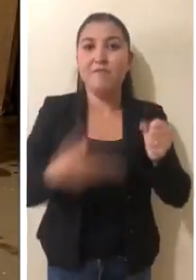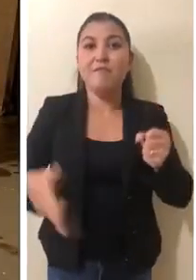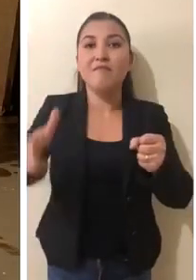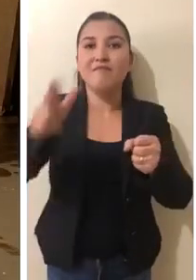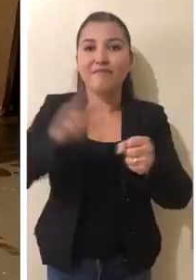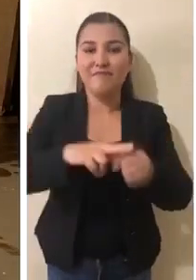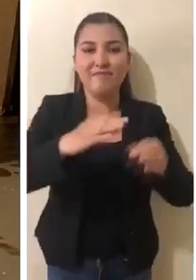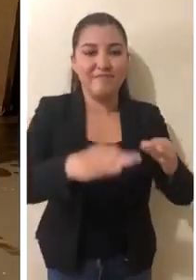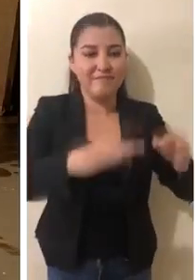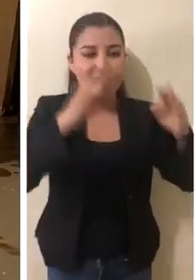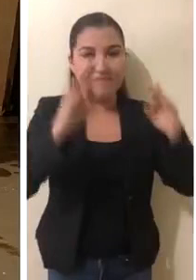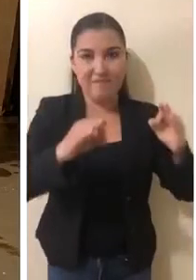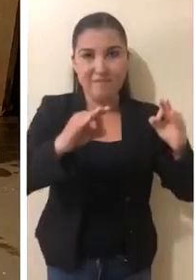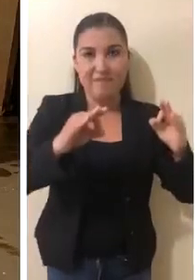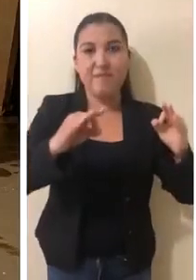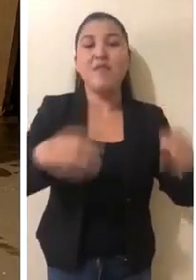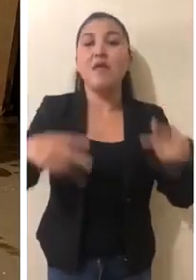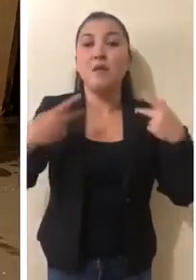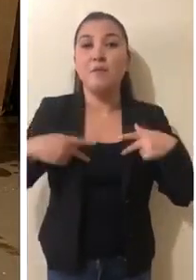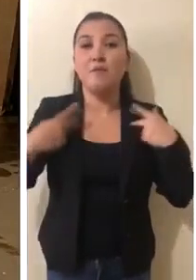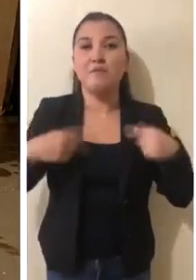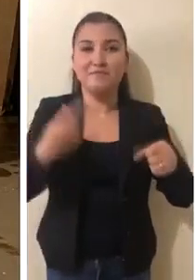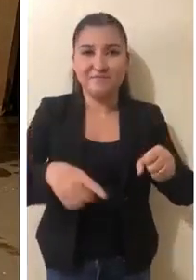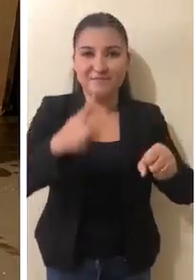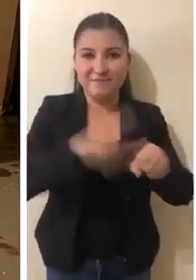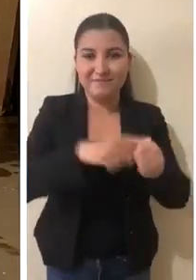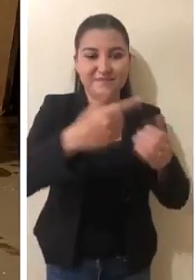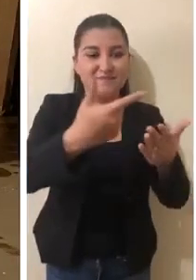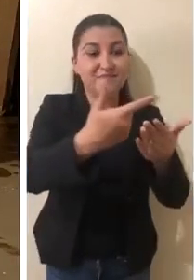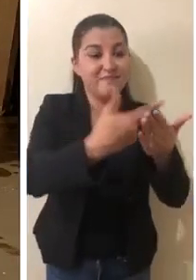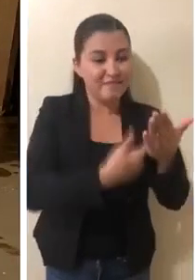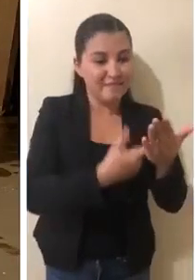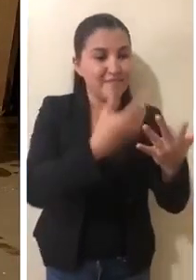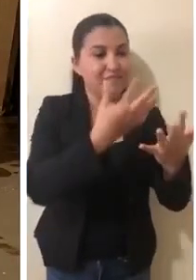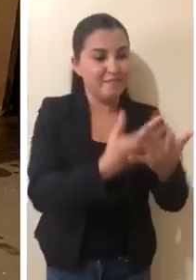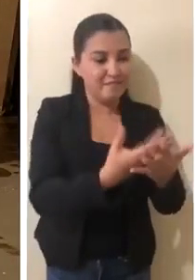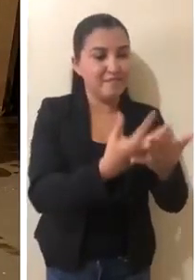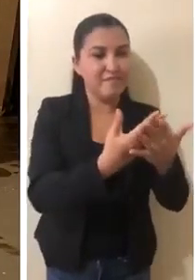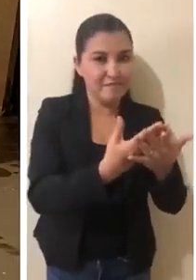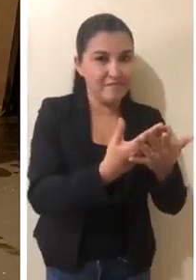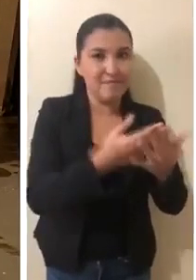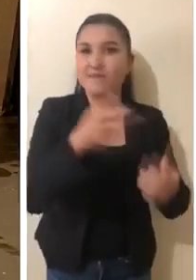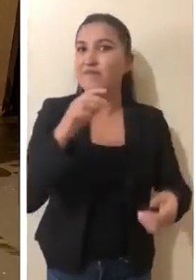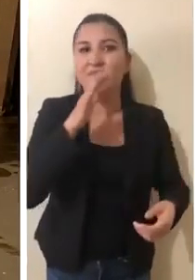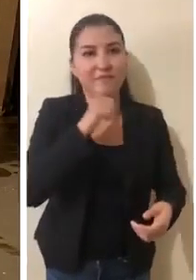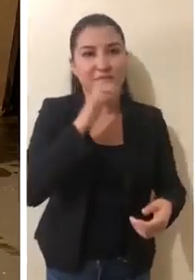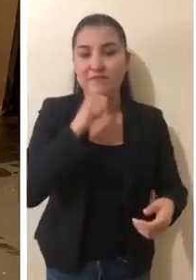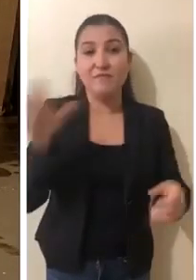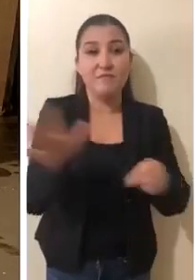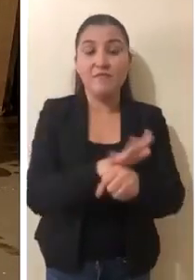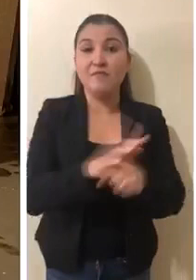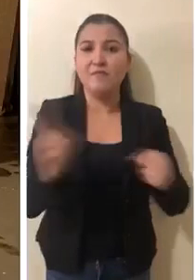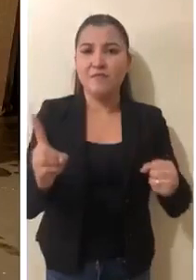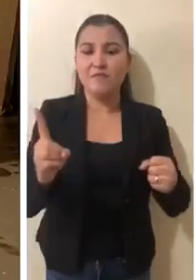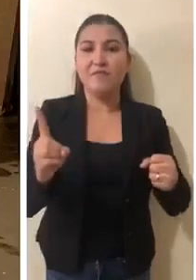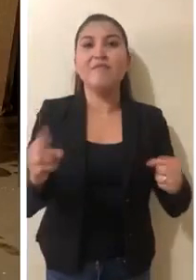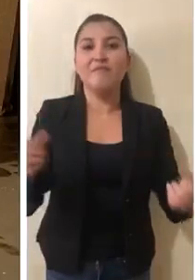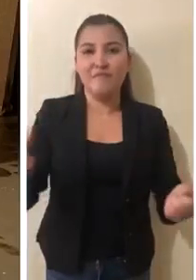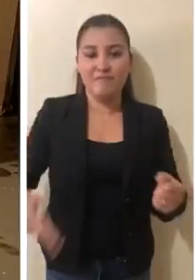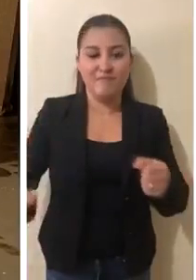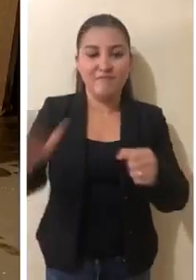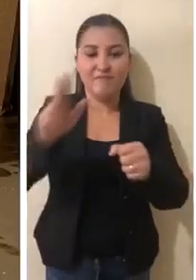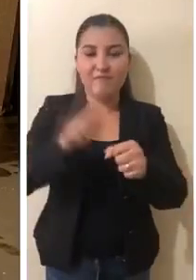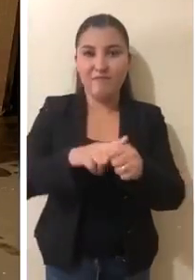dignos. No pueden estar los pacientes en los pasillos o en las listas de espera y nuestros hospitales en